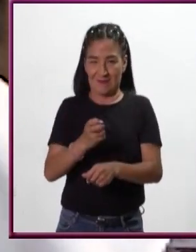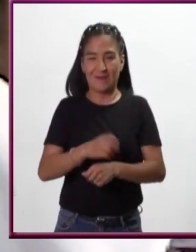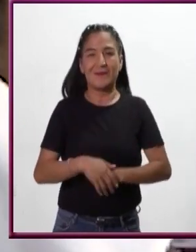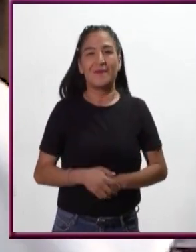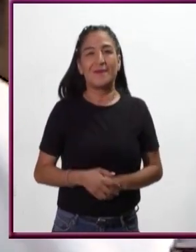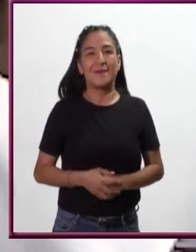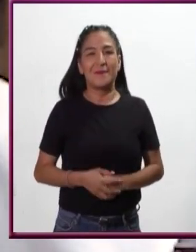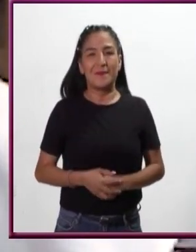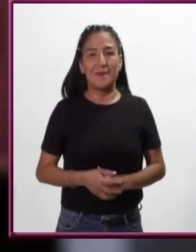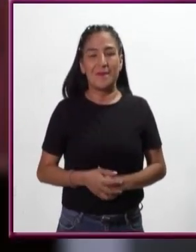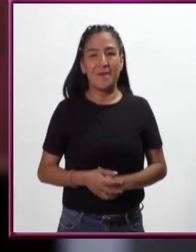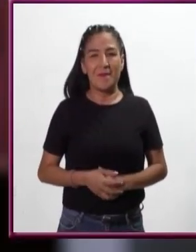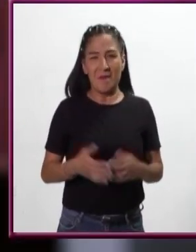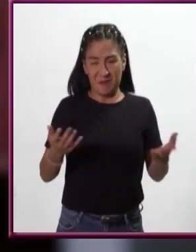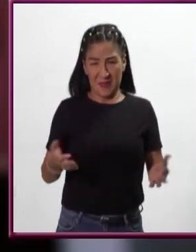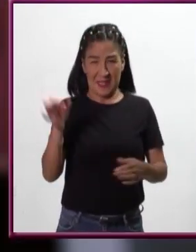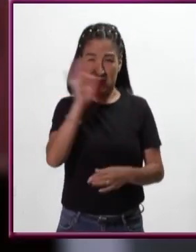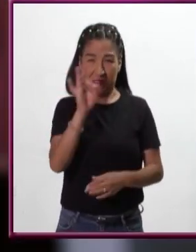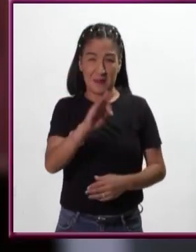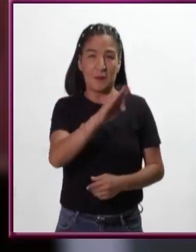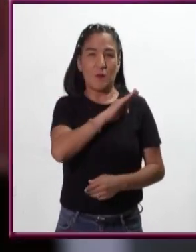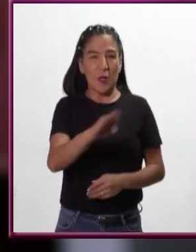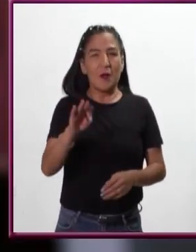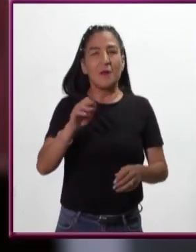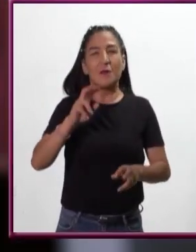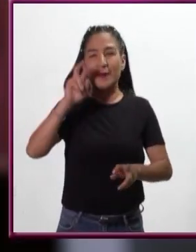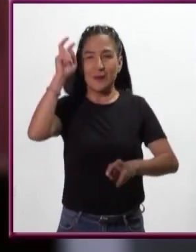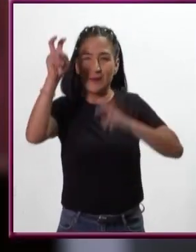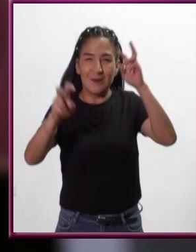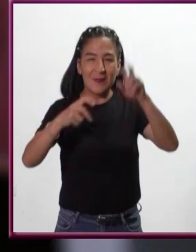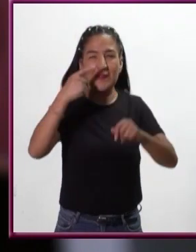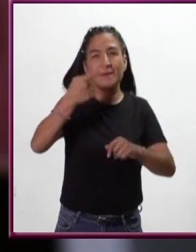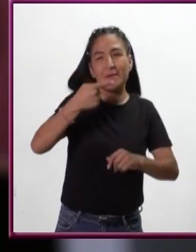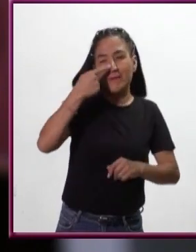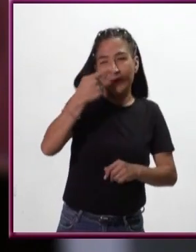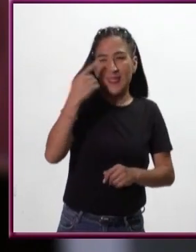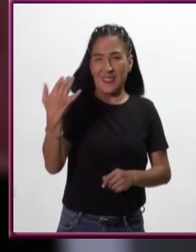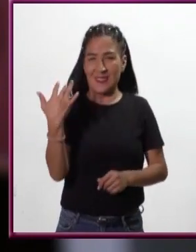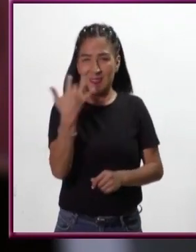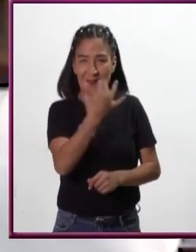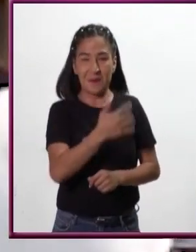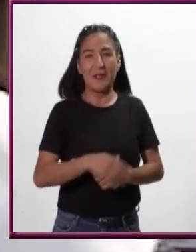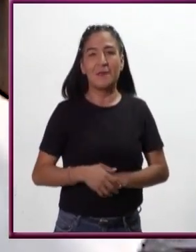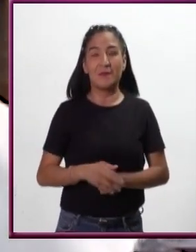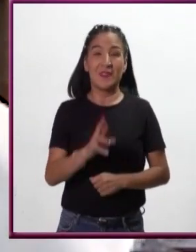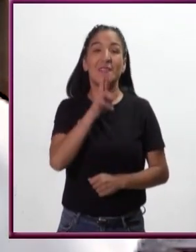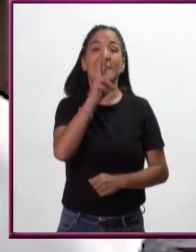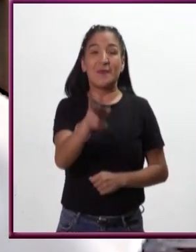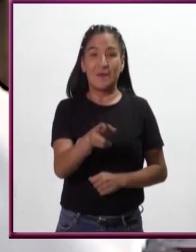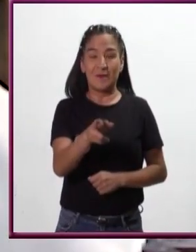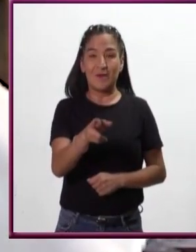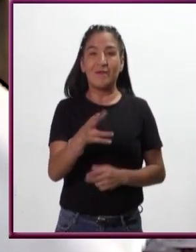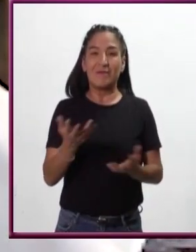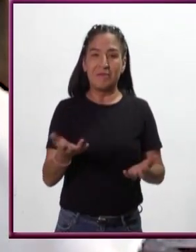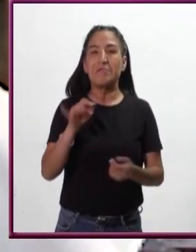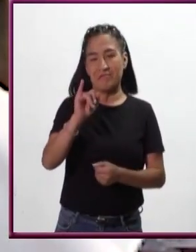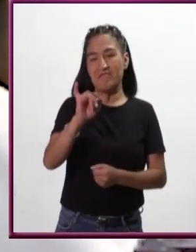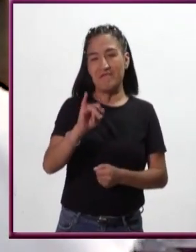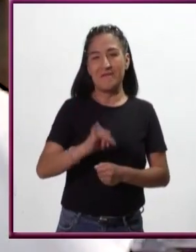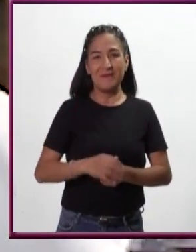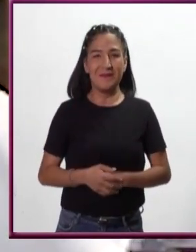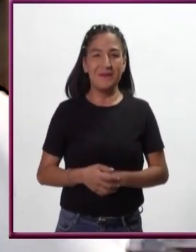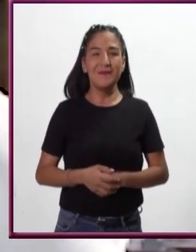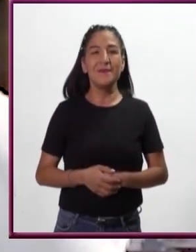capacidad, ¿no? ¿Es posible que soñemos con olores y con sabores? La respuesta también es